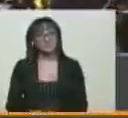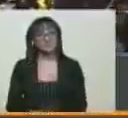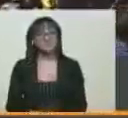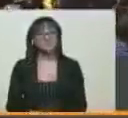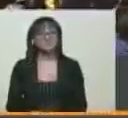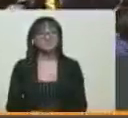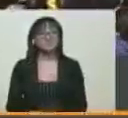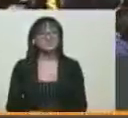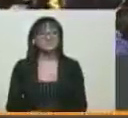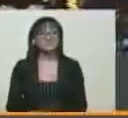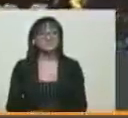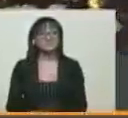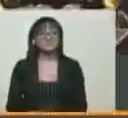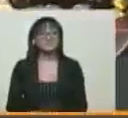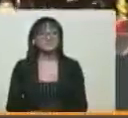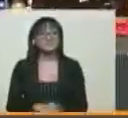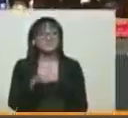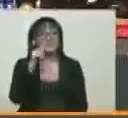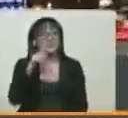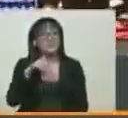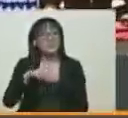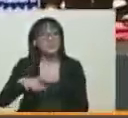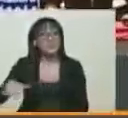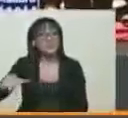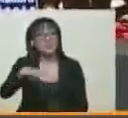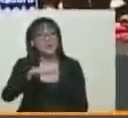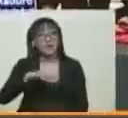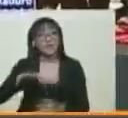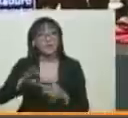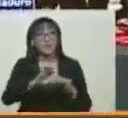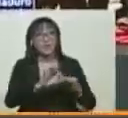El pueblo unido.